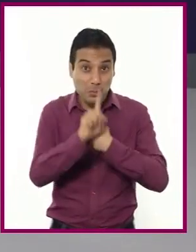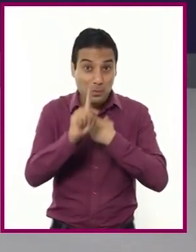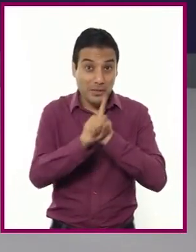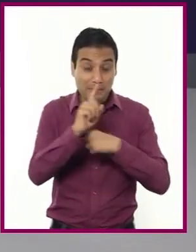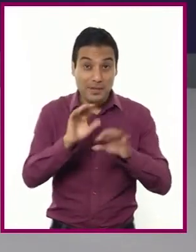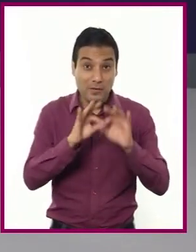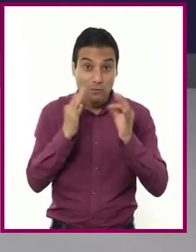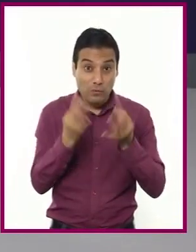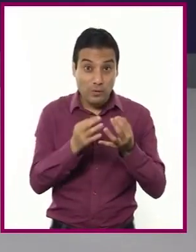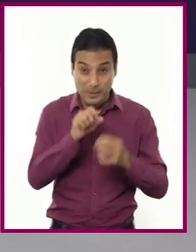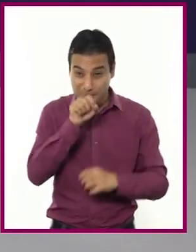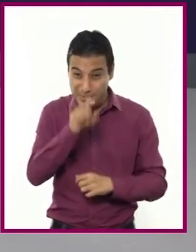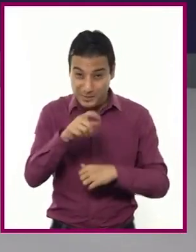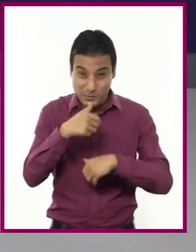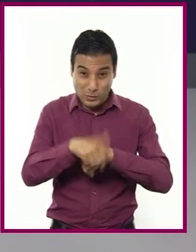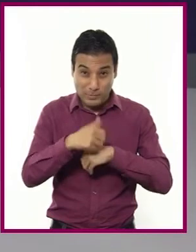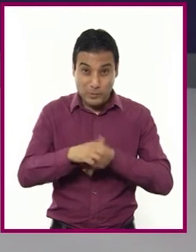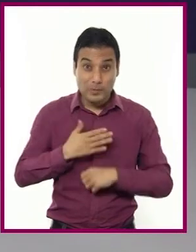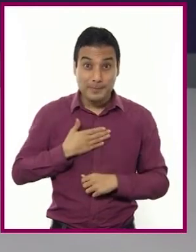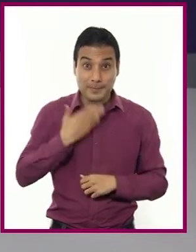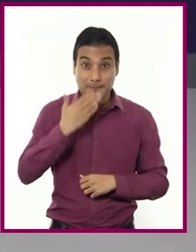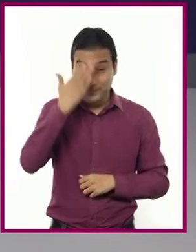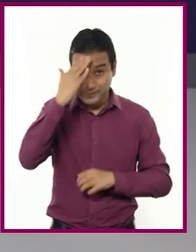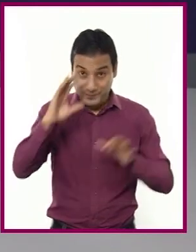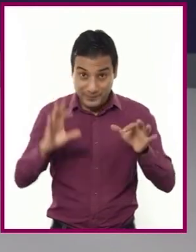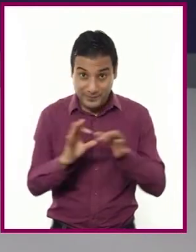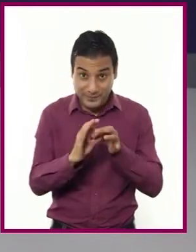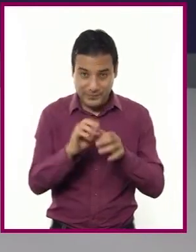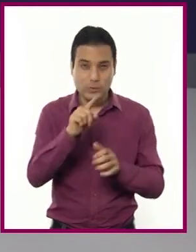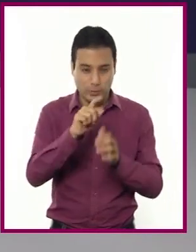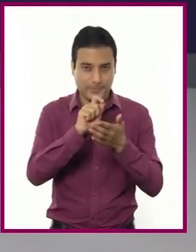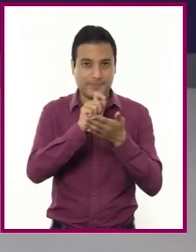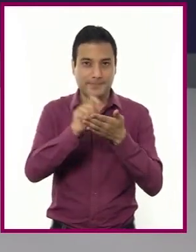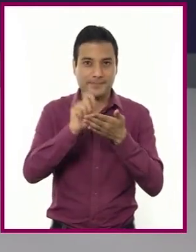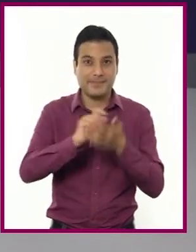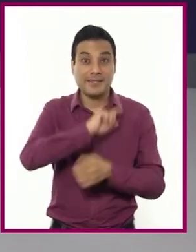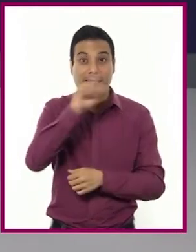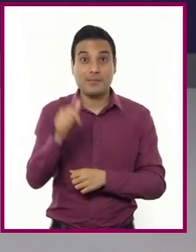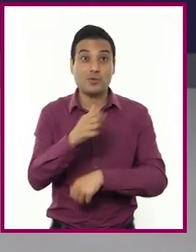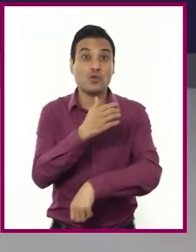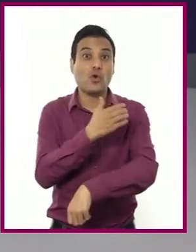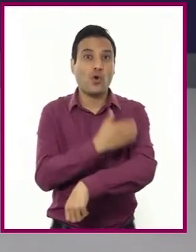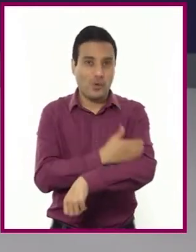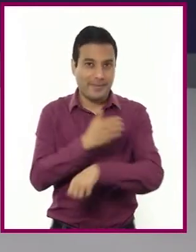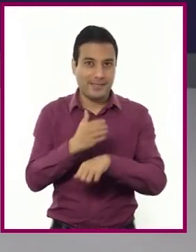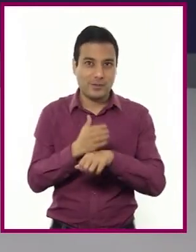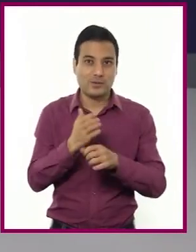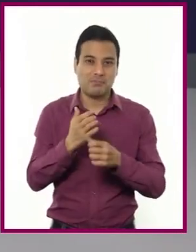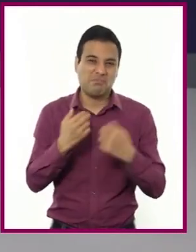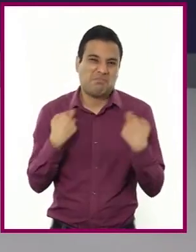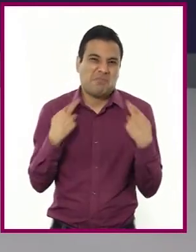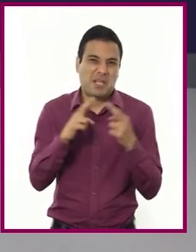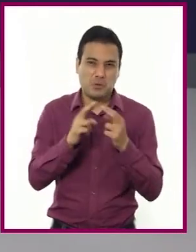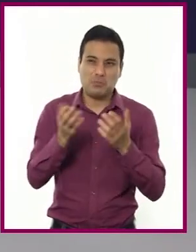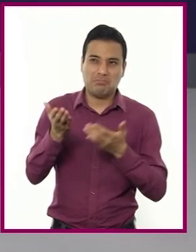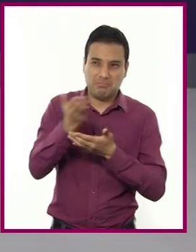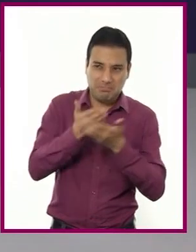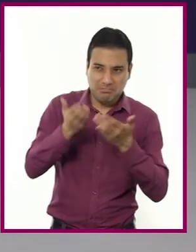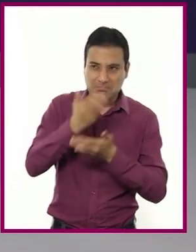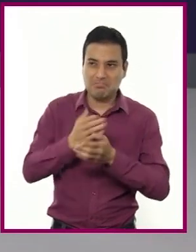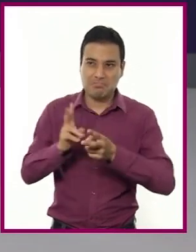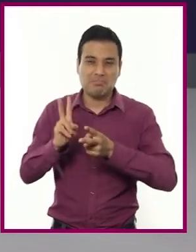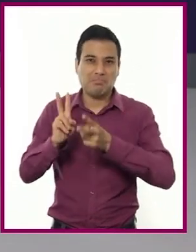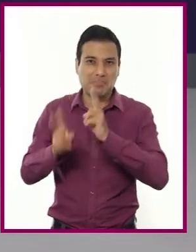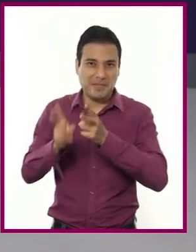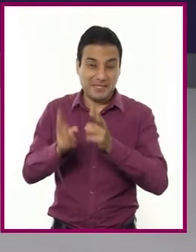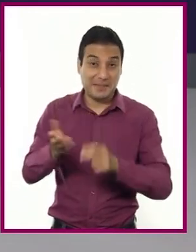resolver con ecuaciones? Anótenlo en su cuaderno y coméntenlo con sus compañeras y compañeros y profesor o profesora a